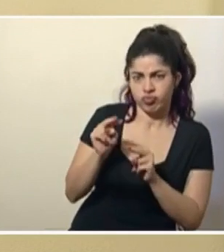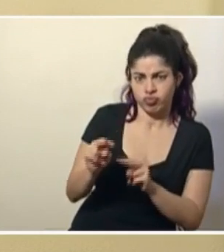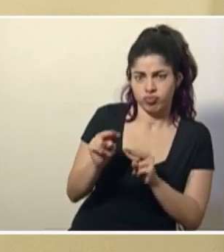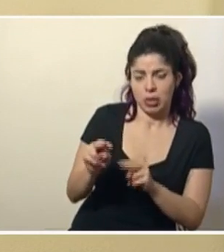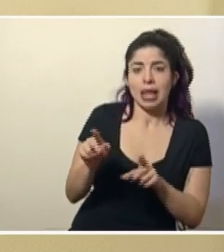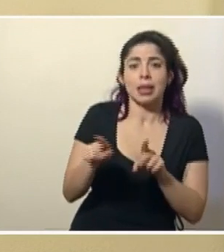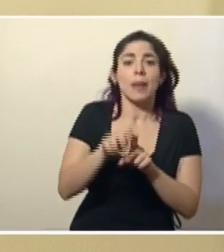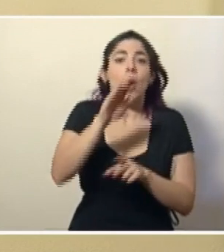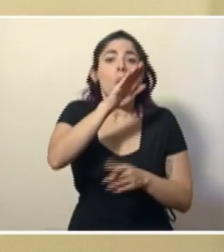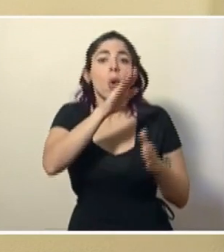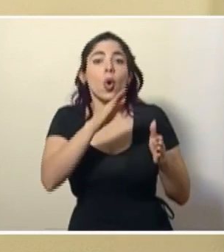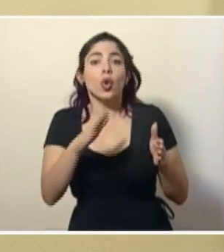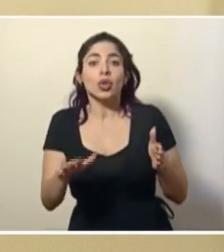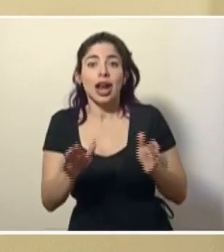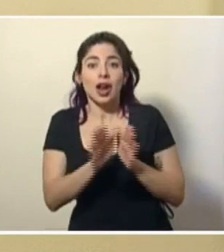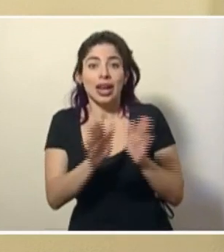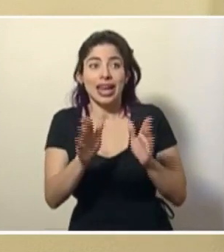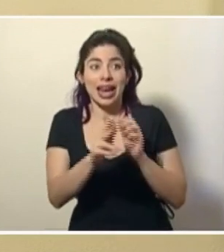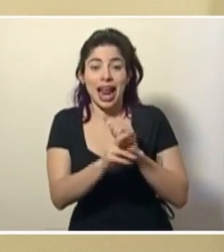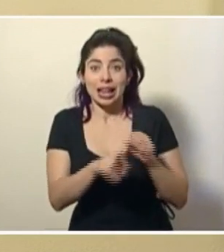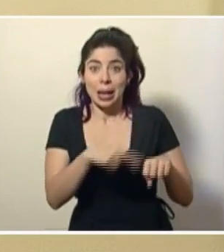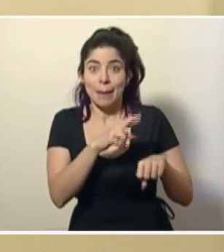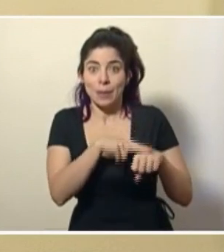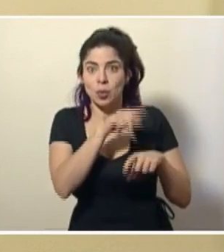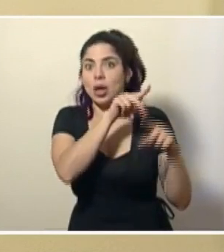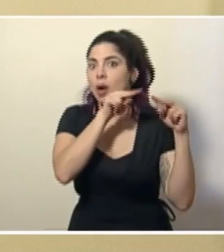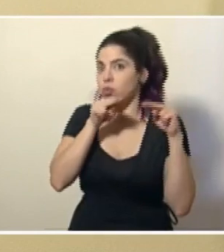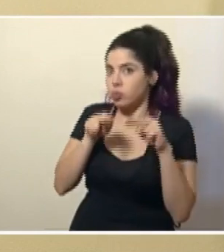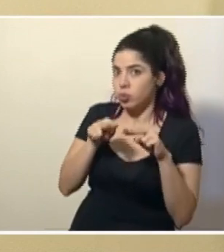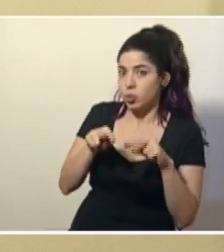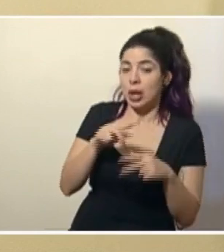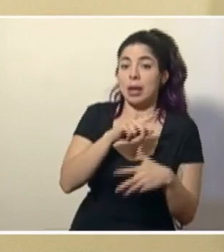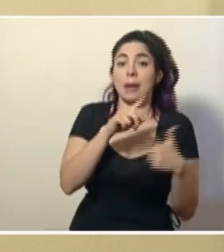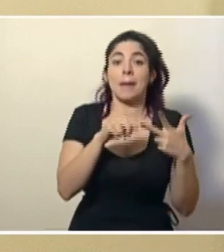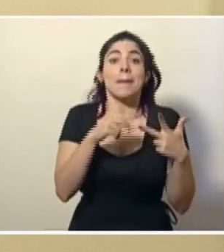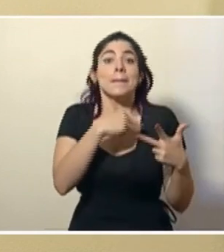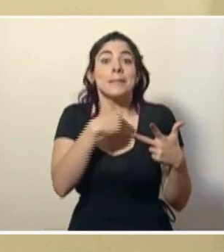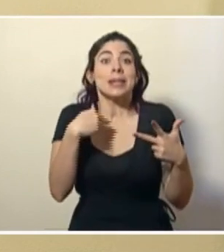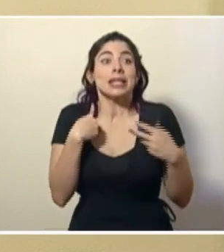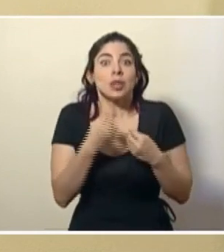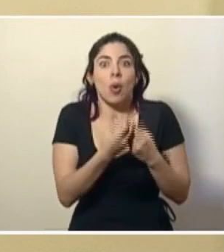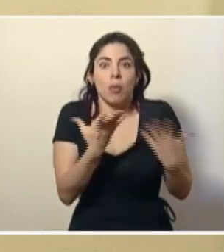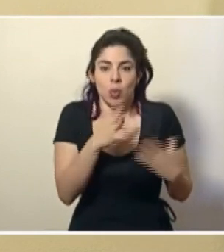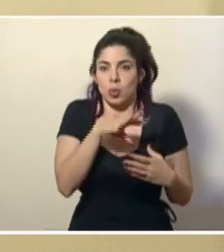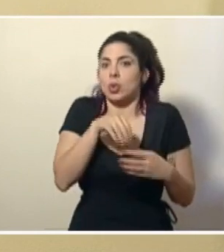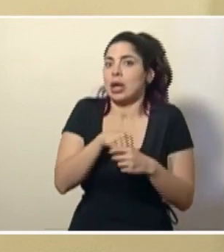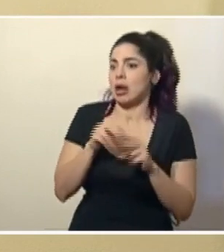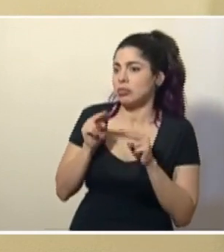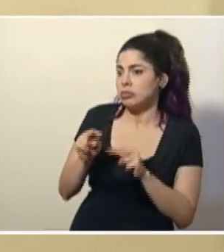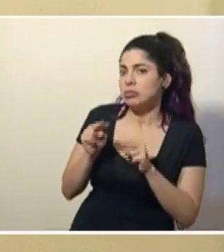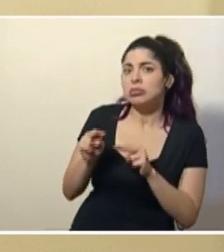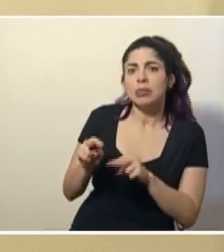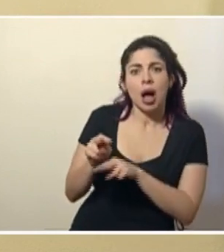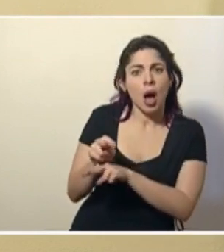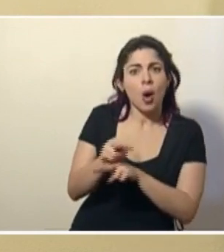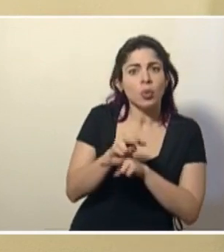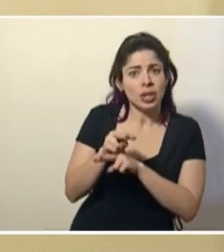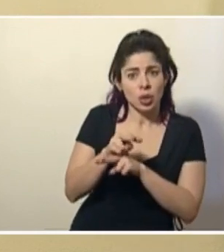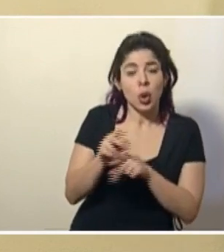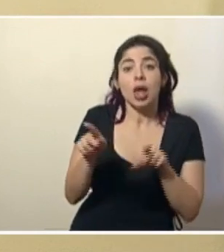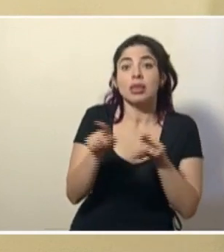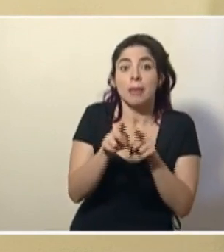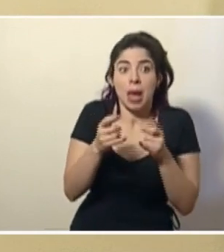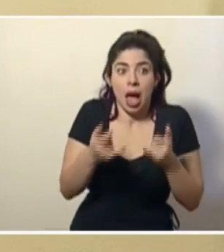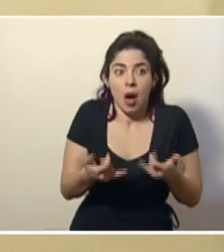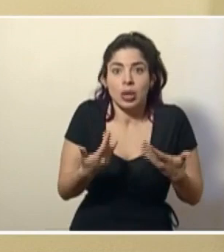la Contraloría General de la República, está el Ministerio Público involucrado revisando estas auditorías y ya se